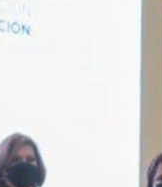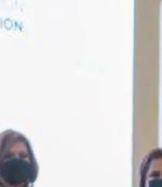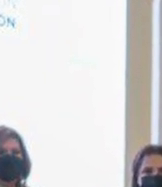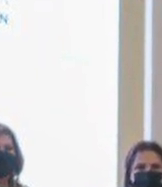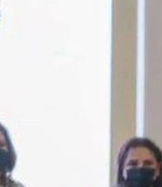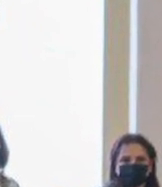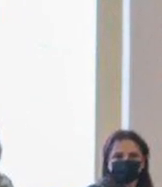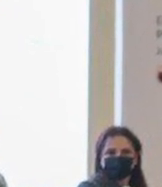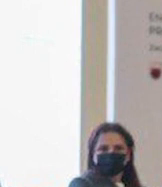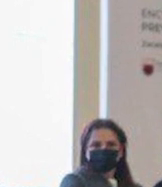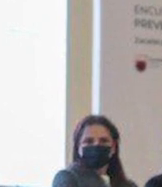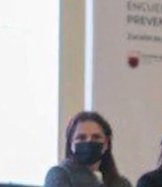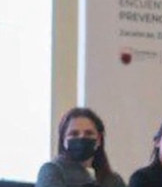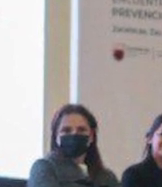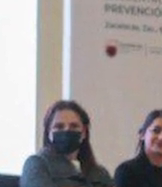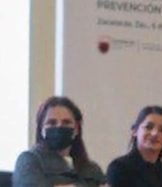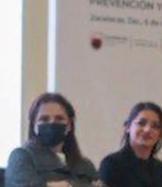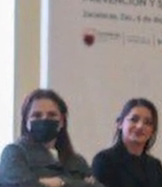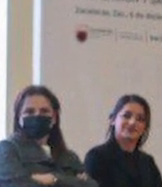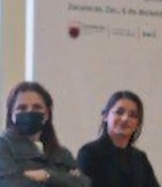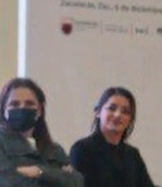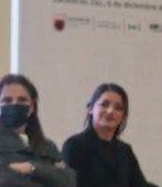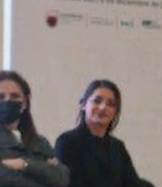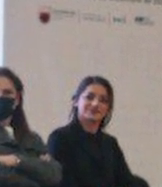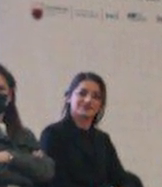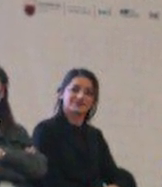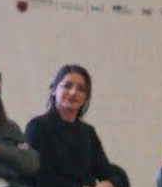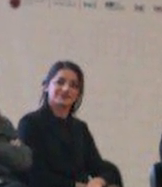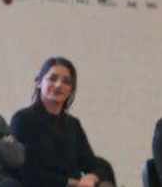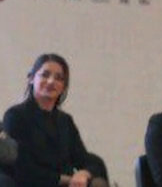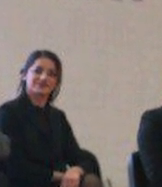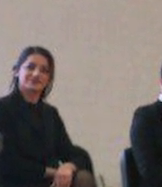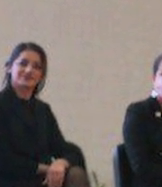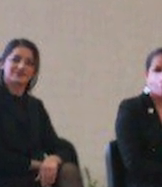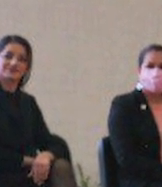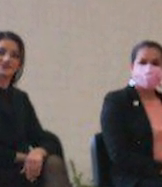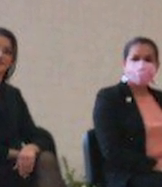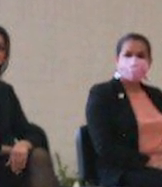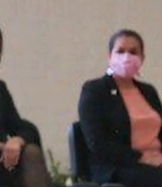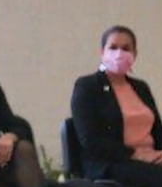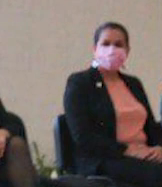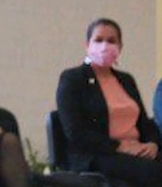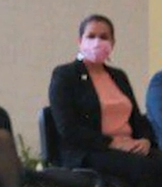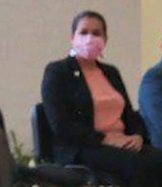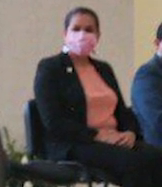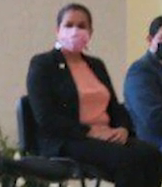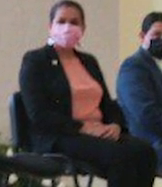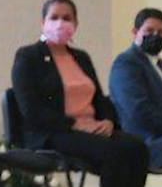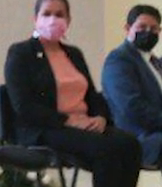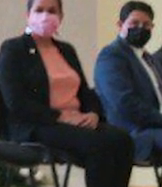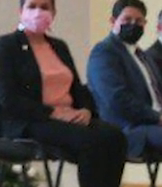Al inaugurar el encuentro sobre integridad, transparencia, prevención y sanción de la corrupción que se realiza en el estado,